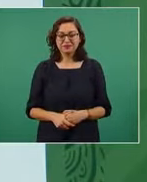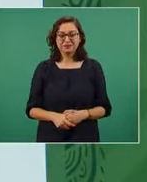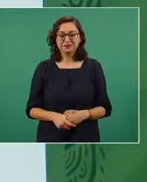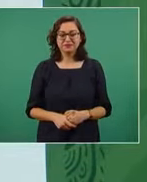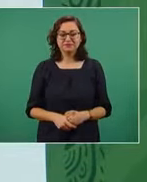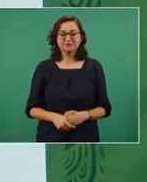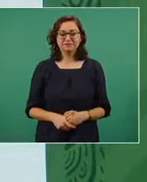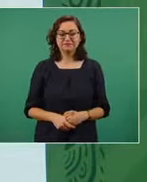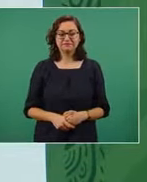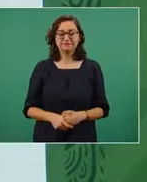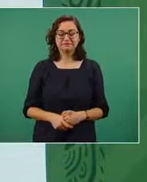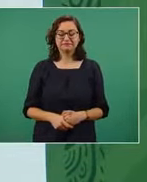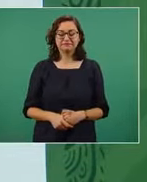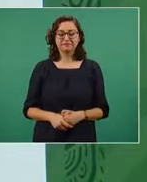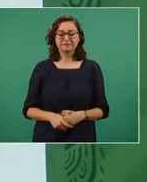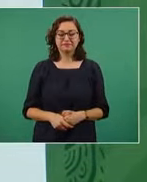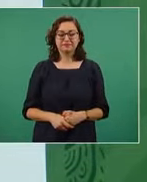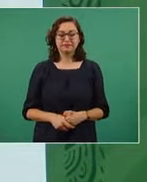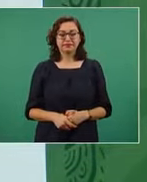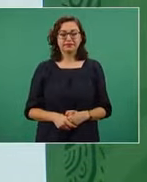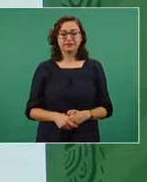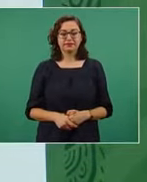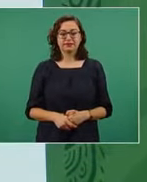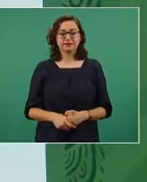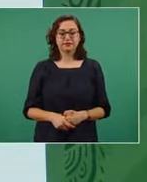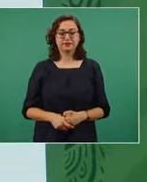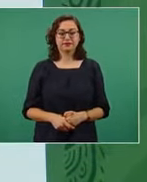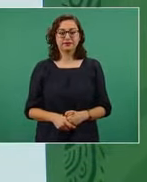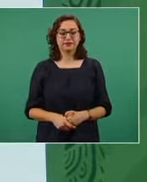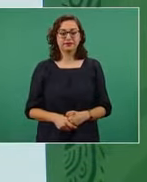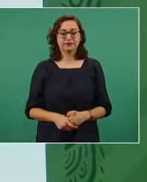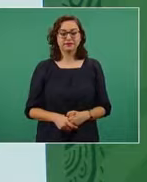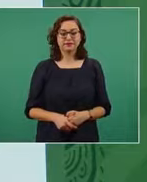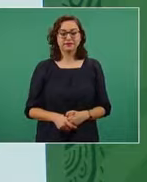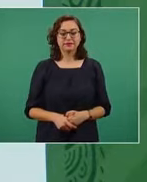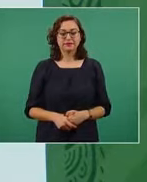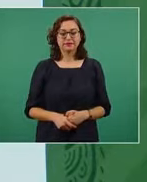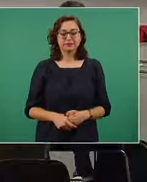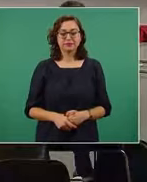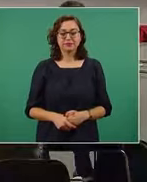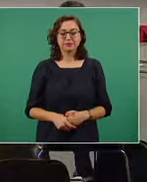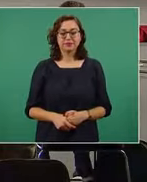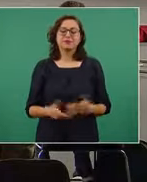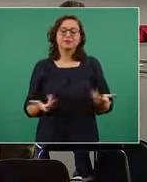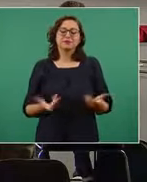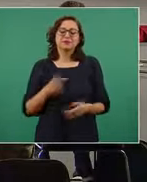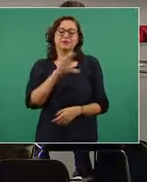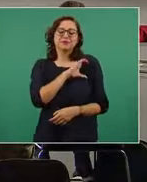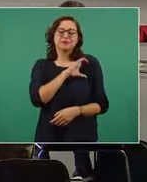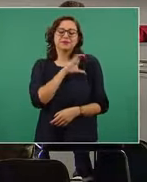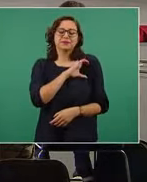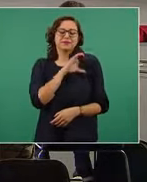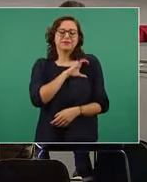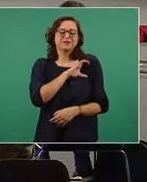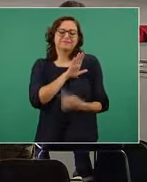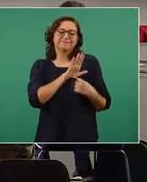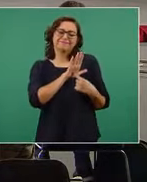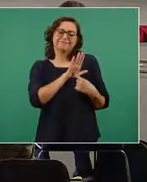Este es para con cariño para nuestros